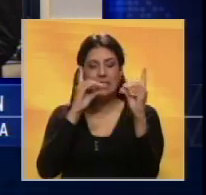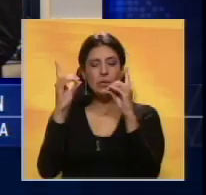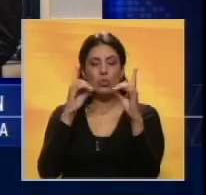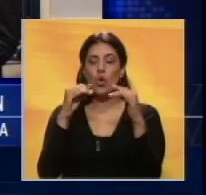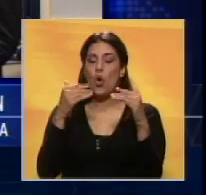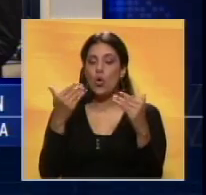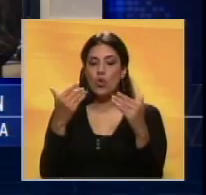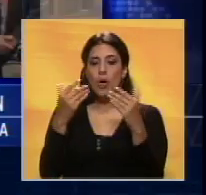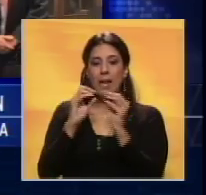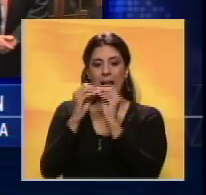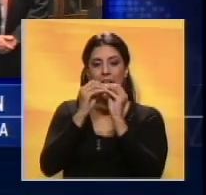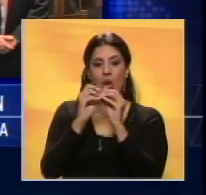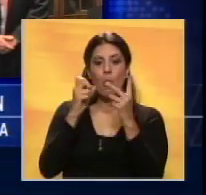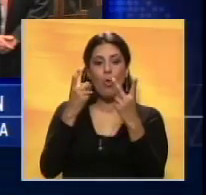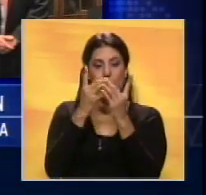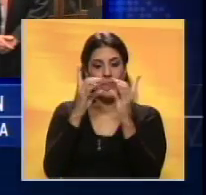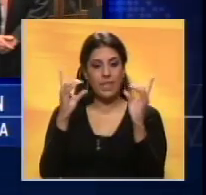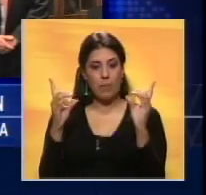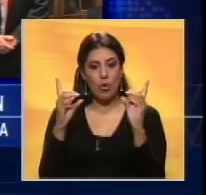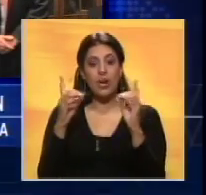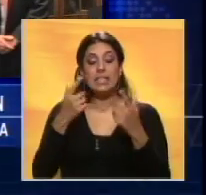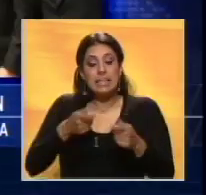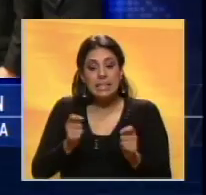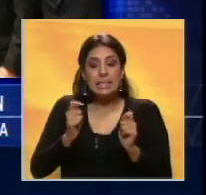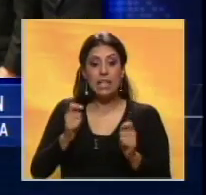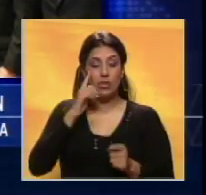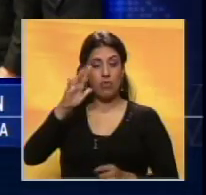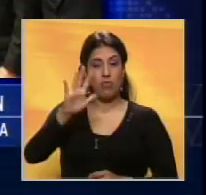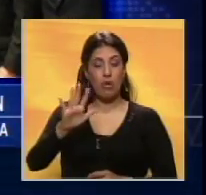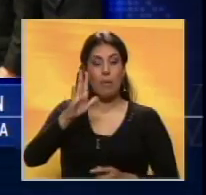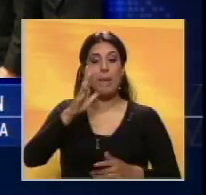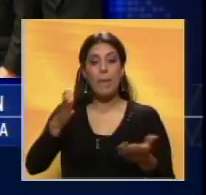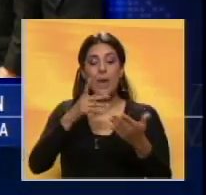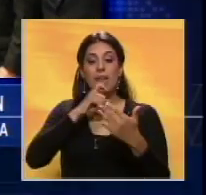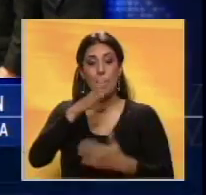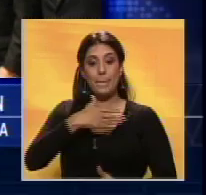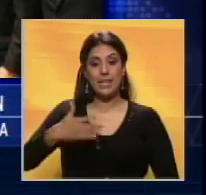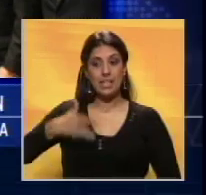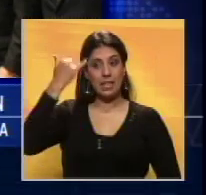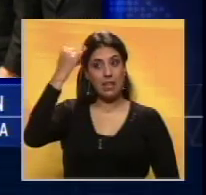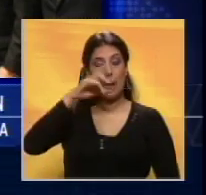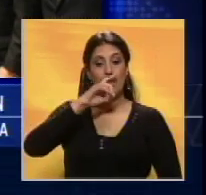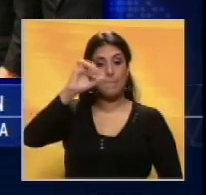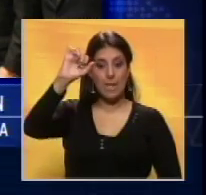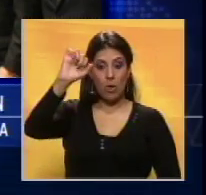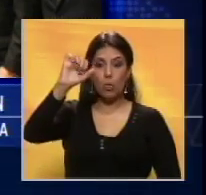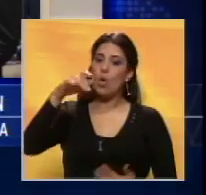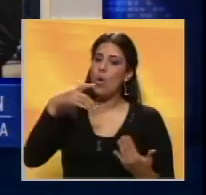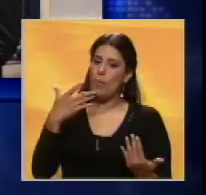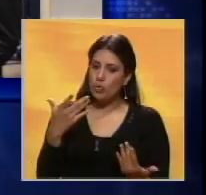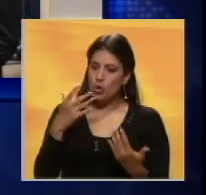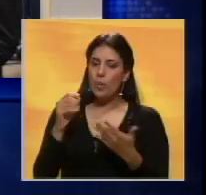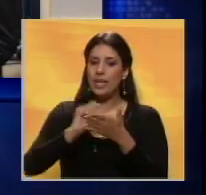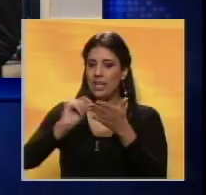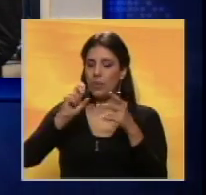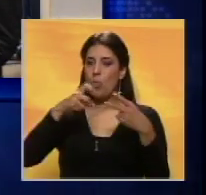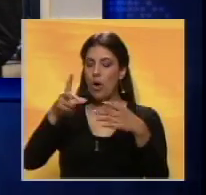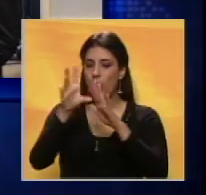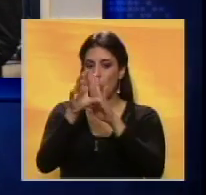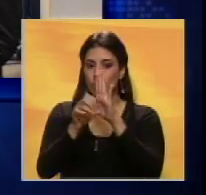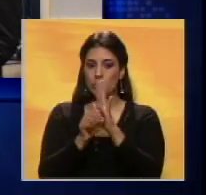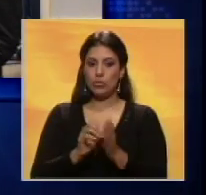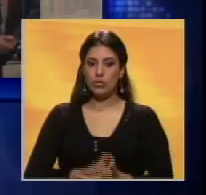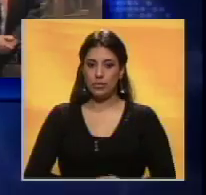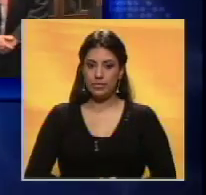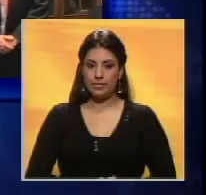discutieron la restauración de la democracia y los intentos que a su juicio impulsa el presidente de la República, Nicolás Maduro, de reescribir la